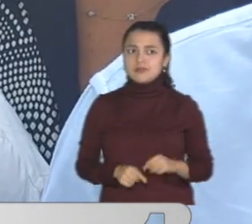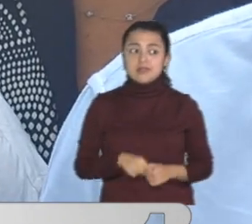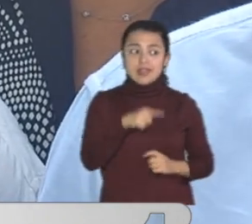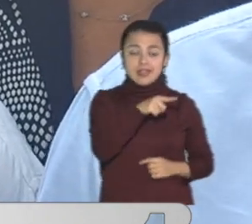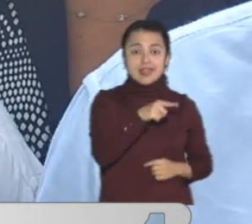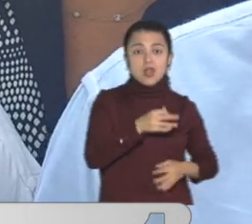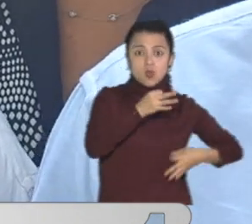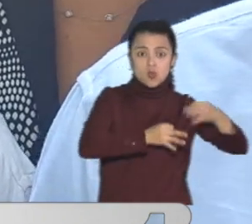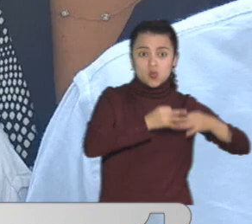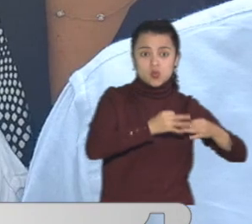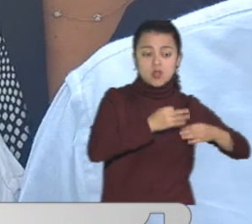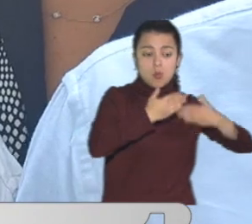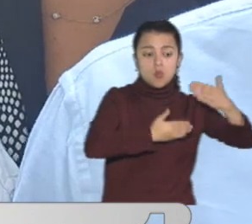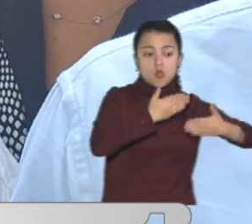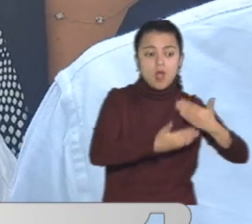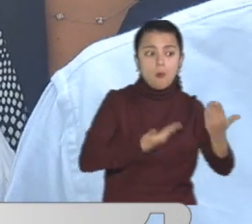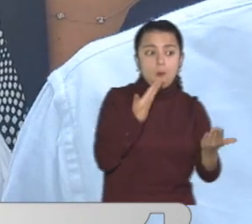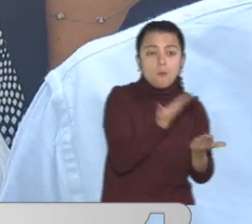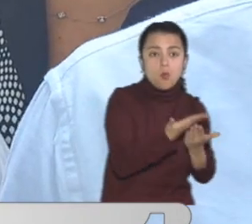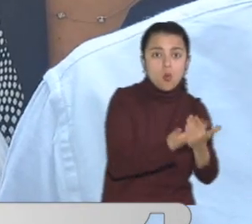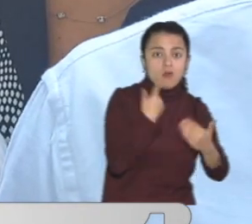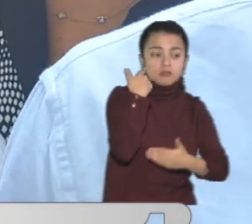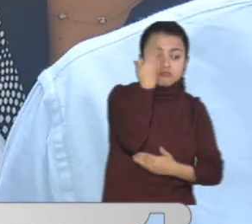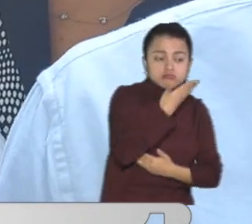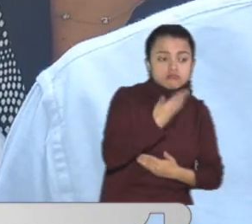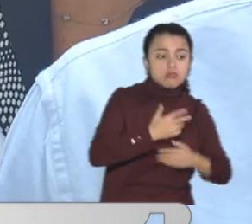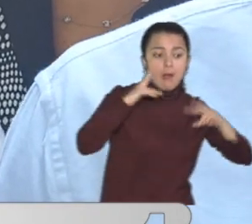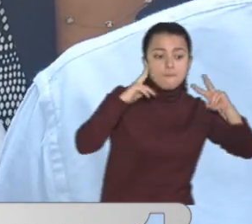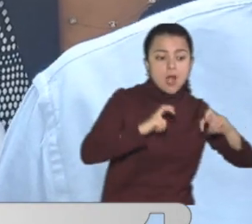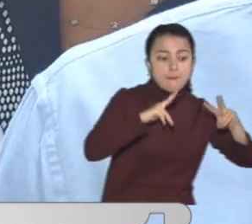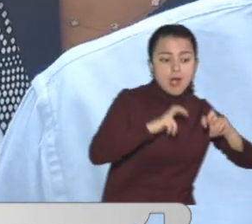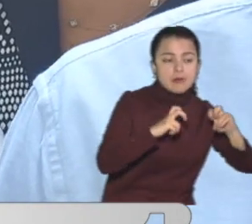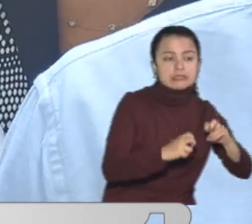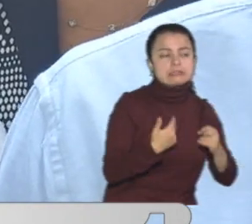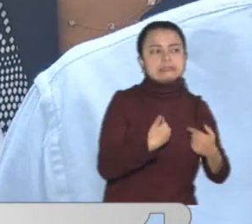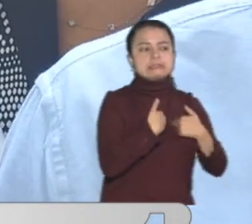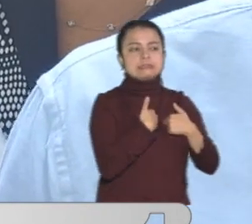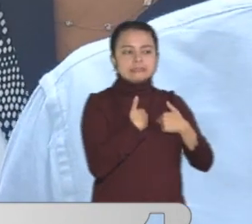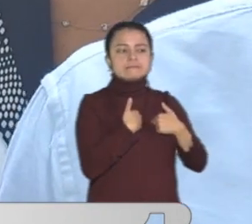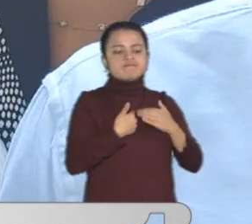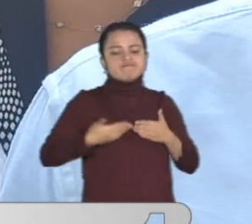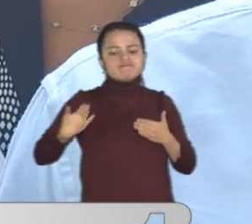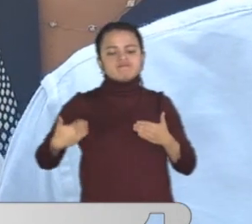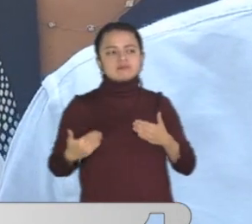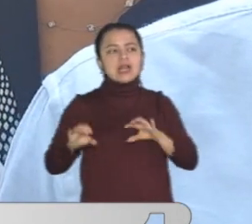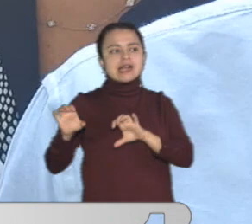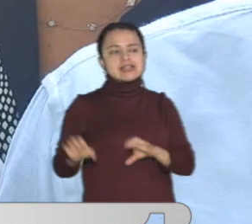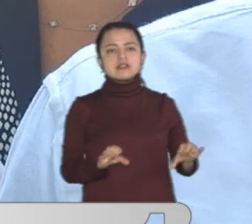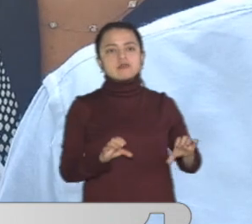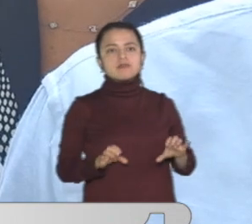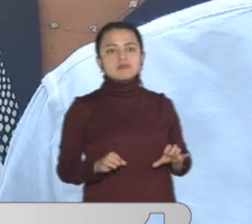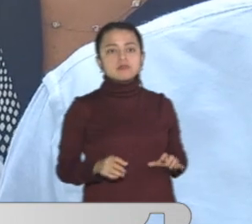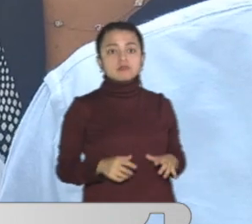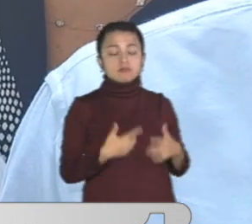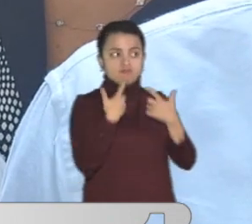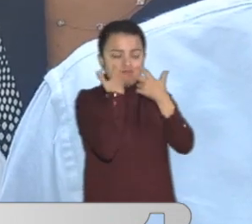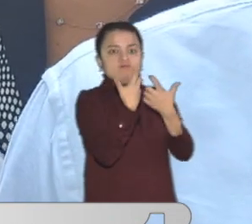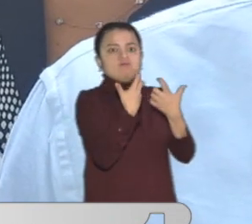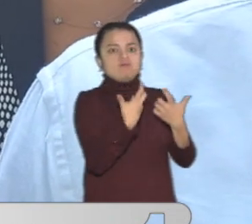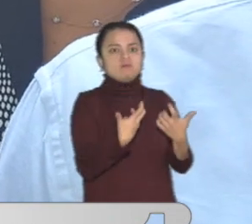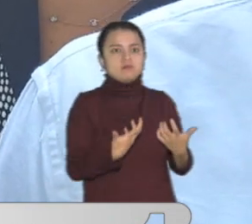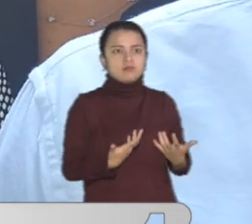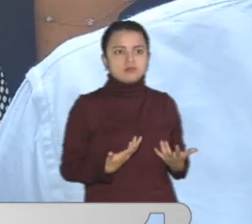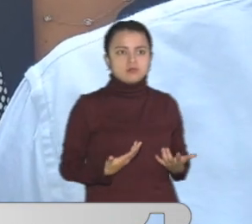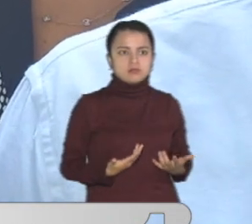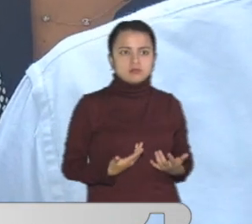significa que las pruebas, los indicios de que cometiste un crimen son muy fuertes y ya estás